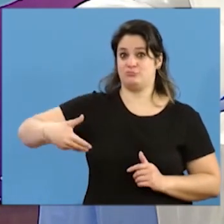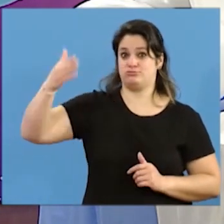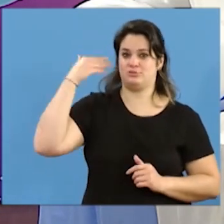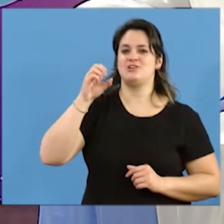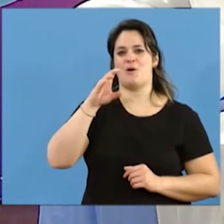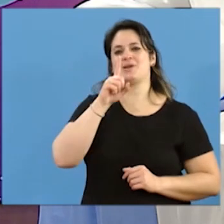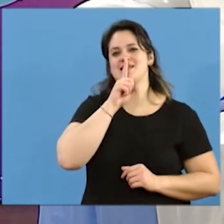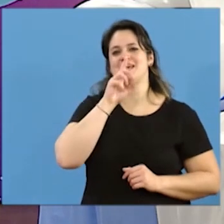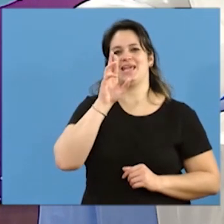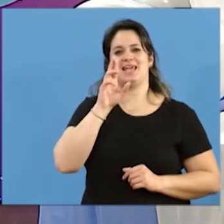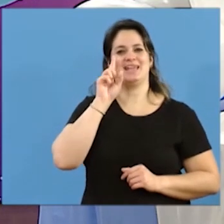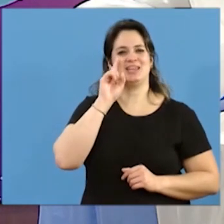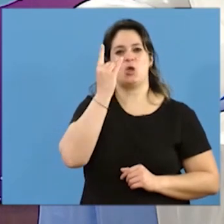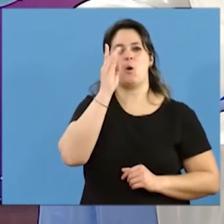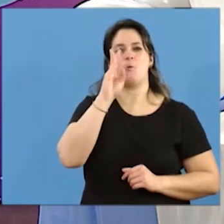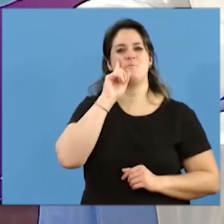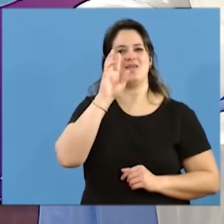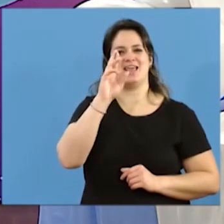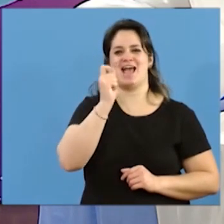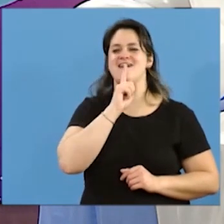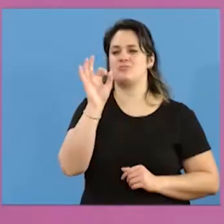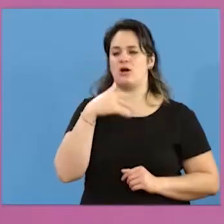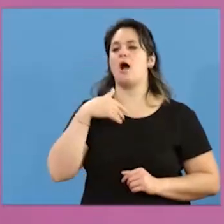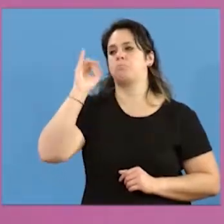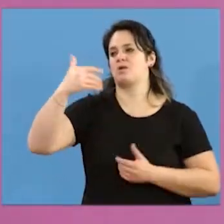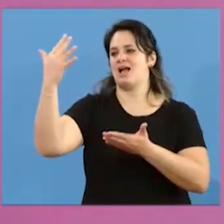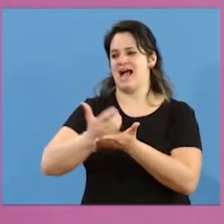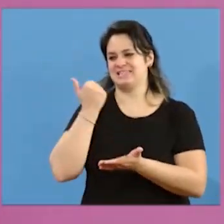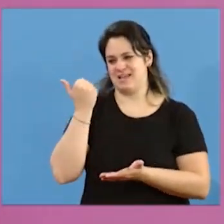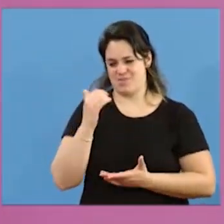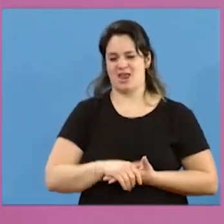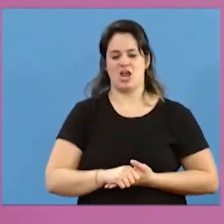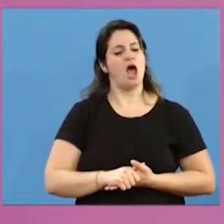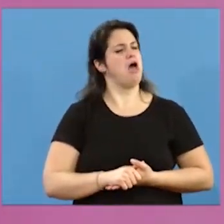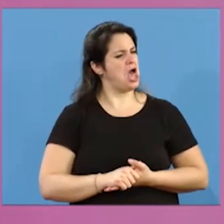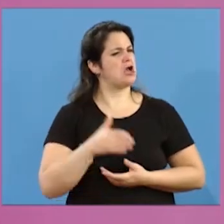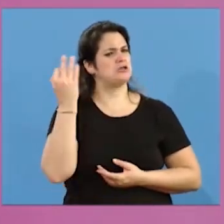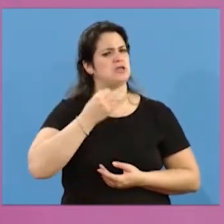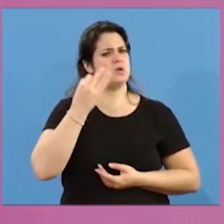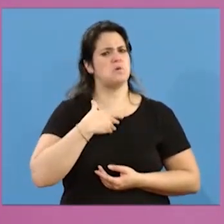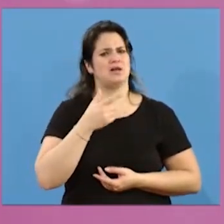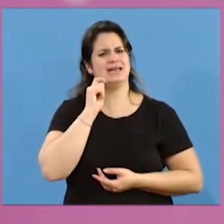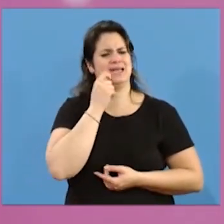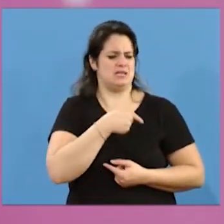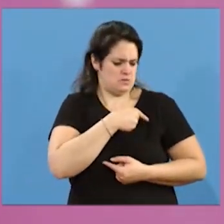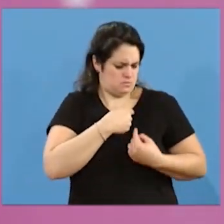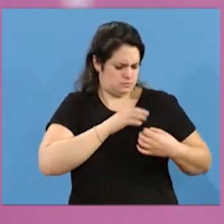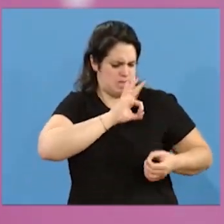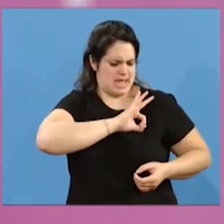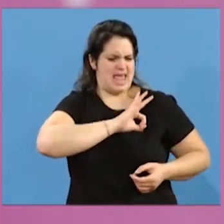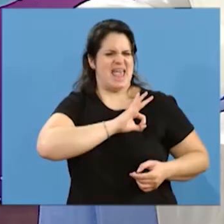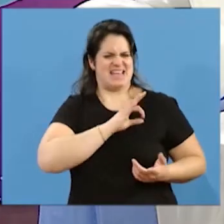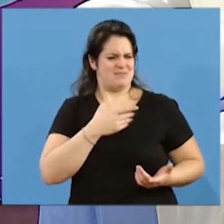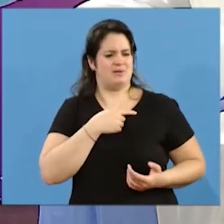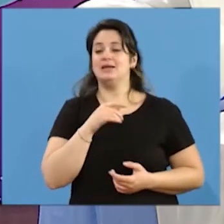momento, se la reconocieron. ¡Ay, qué buenísimo! Tan bonita que nuestra escarapela.